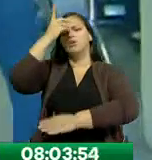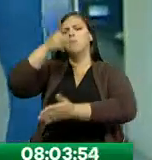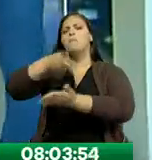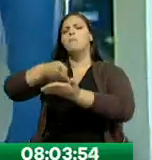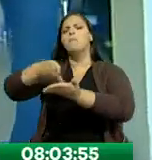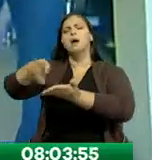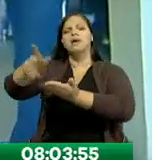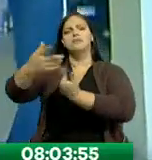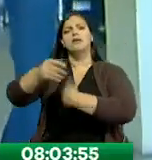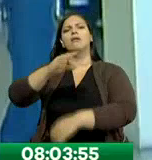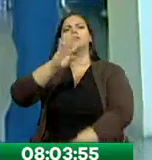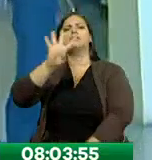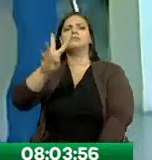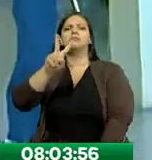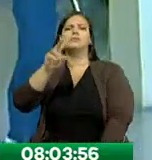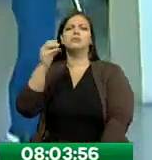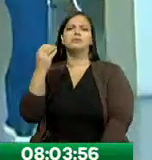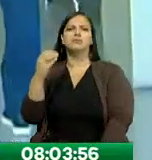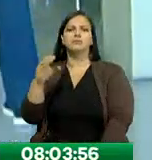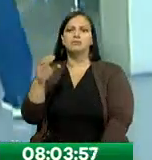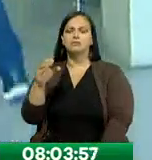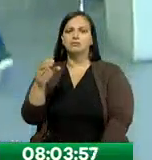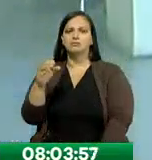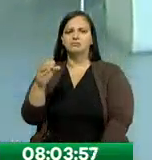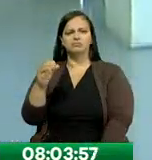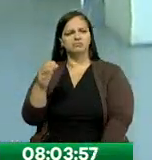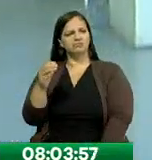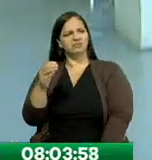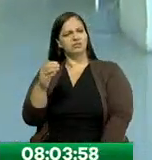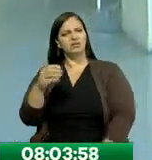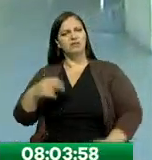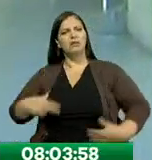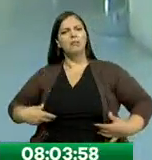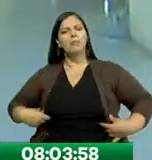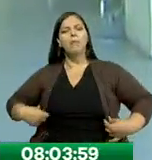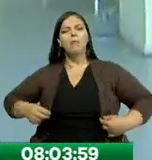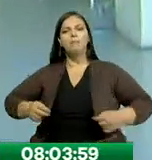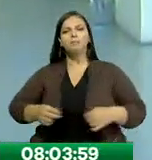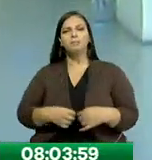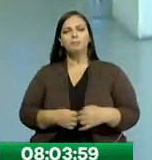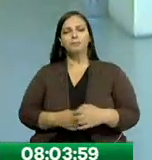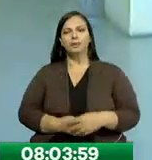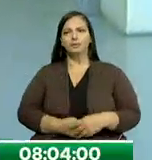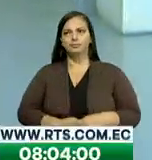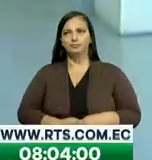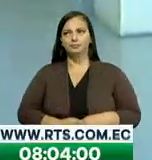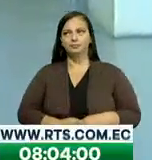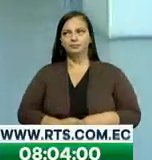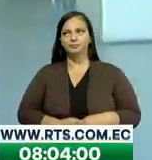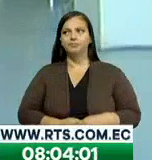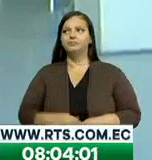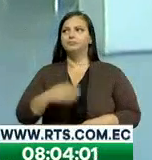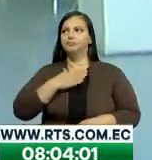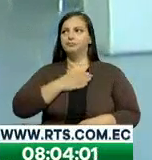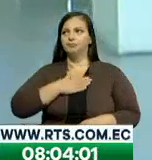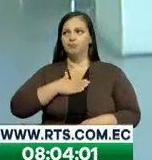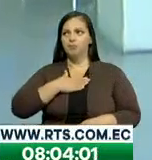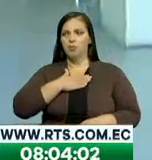Ahora otra cosa, yo le voy a pedir al señor productor que le pedí por favor que si tenemos la grabación del